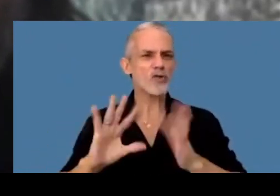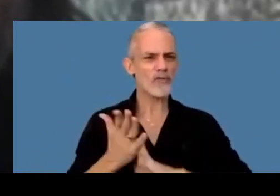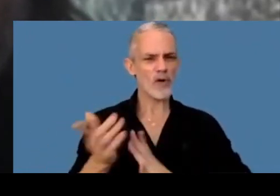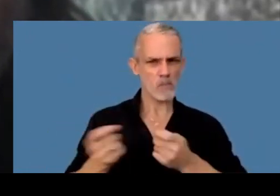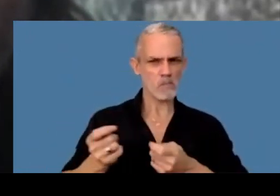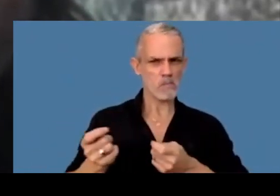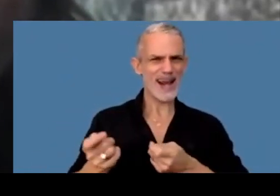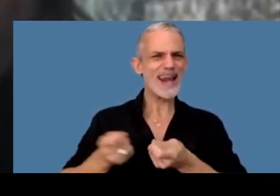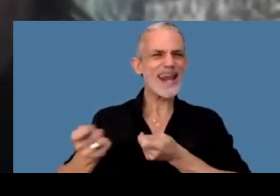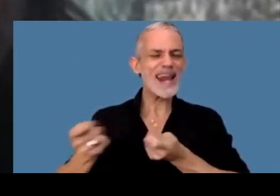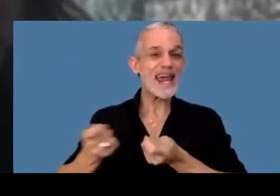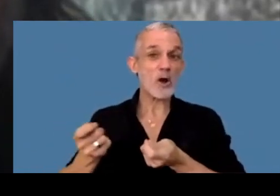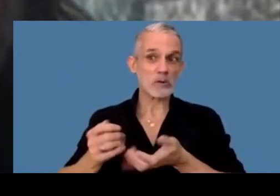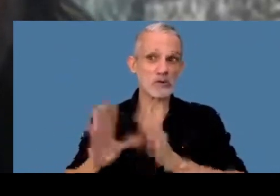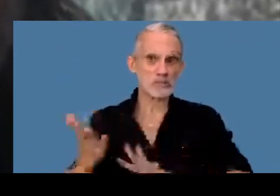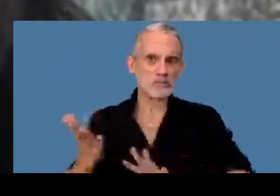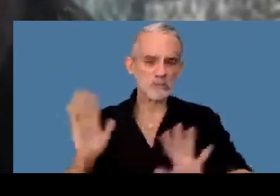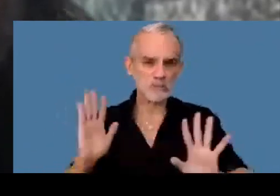fue lo singular,